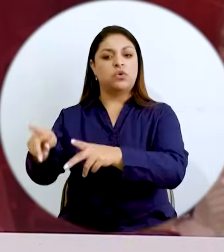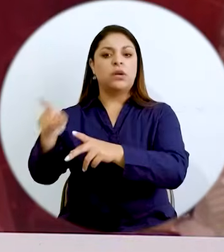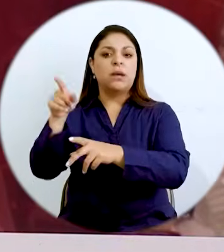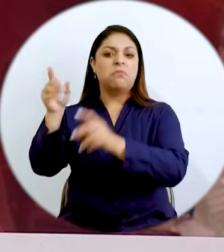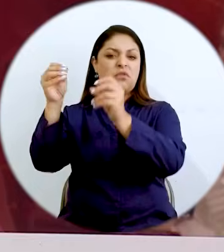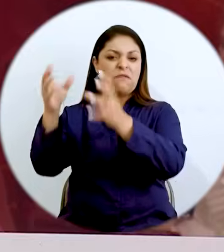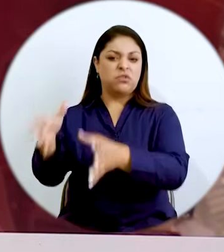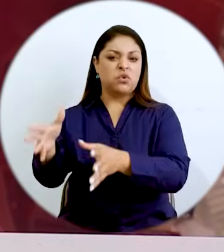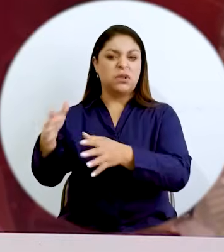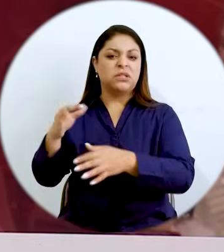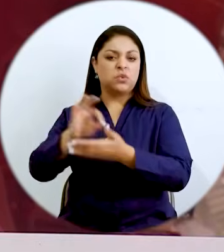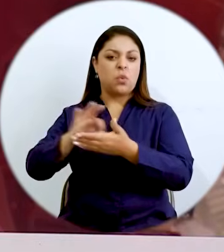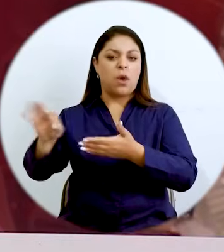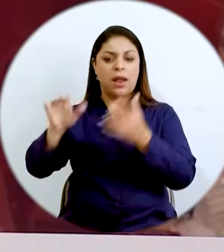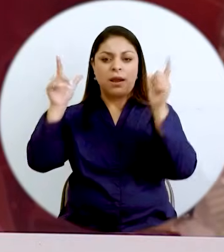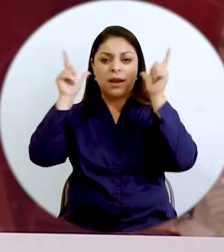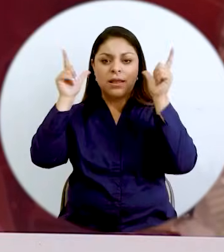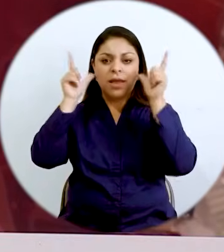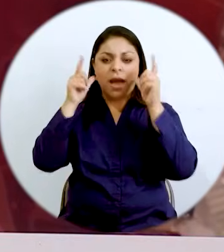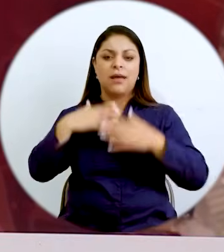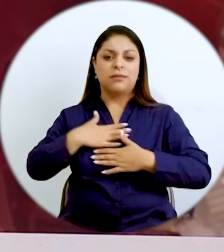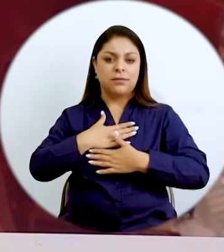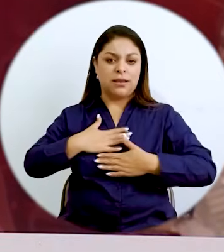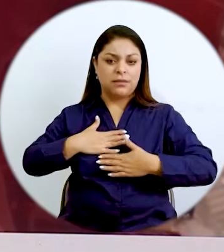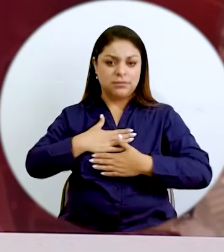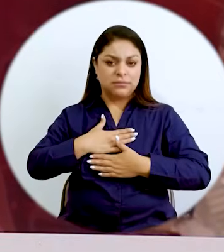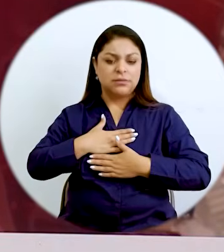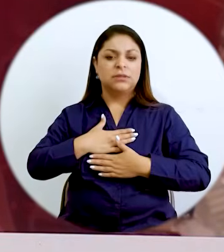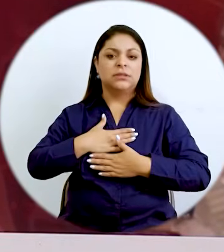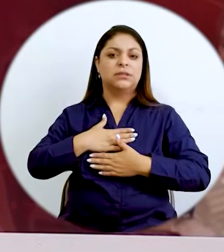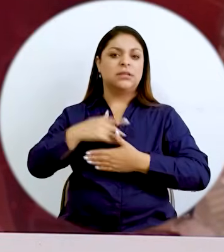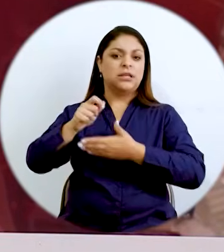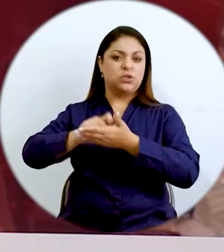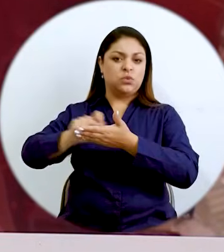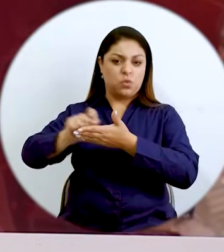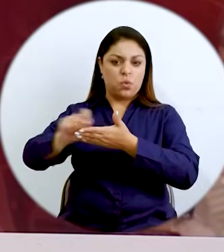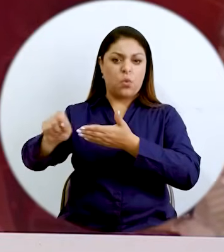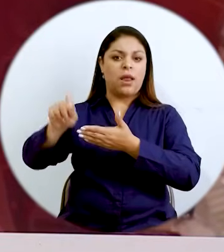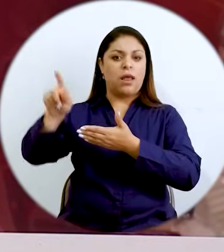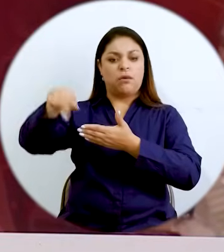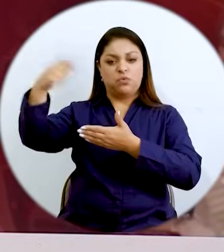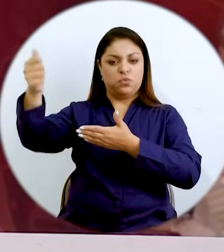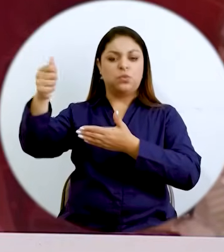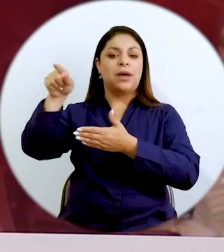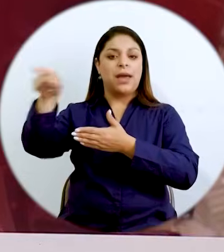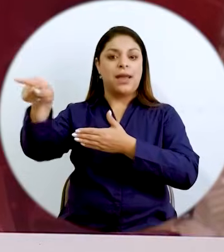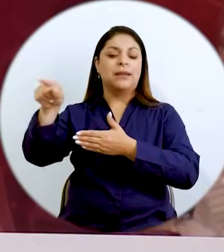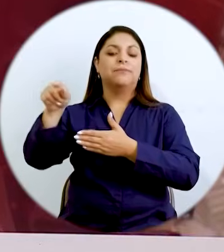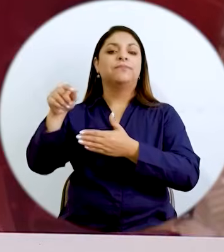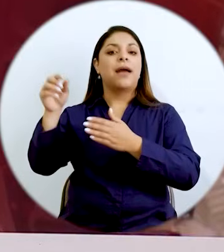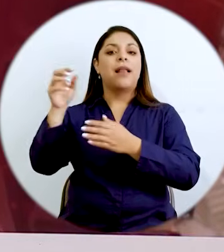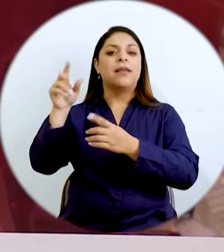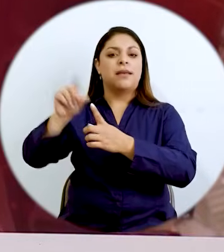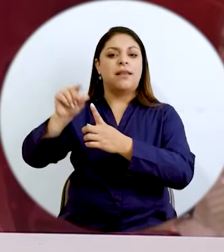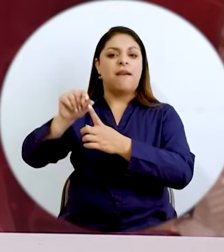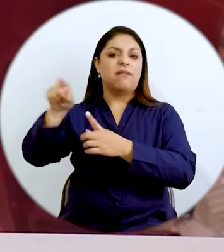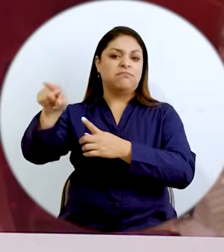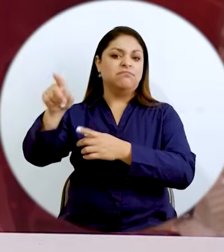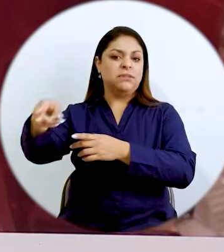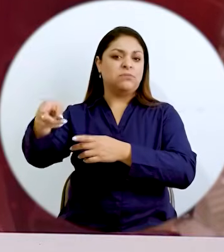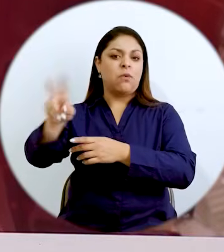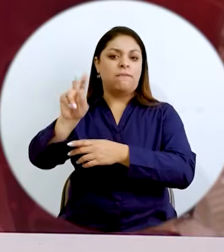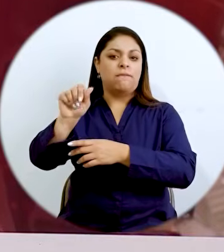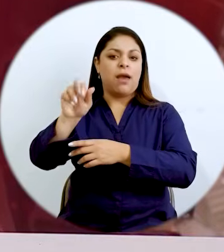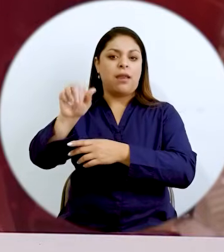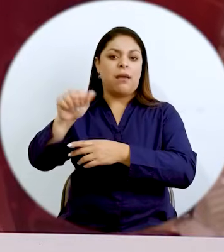profesor de la Escuela de Ganadería Atenas, don Brian Hobwood, en la Escuela de Ganadería cuando fui ahí. Él alquilaba una finca ahí por Barra Blanca.